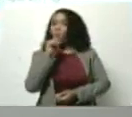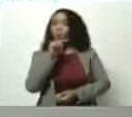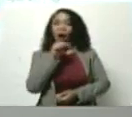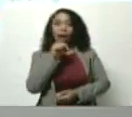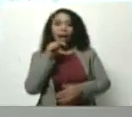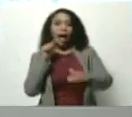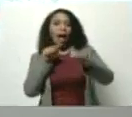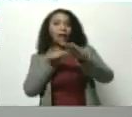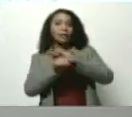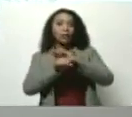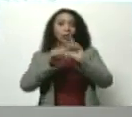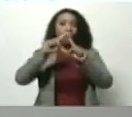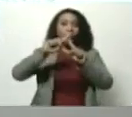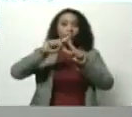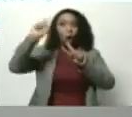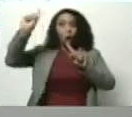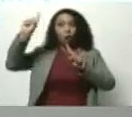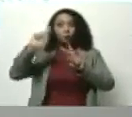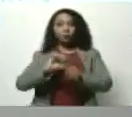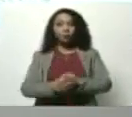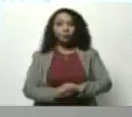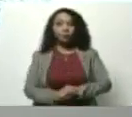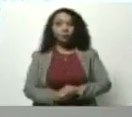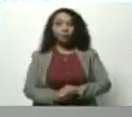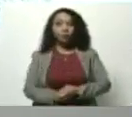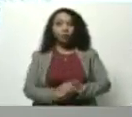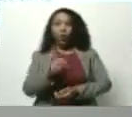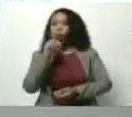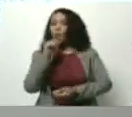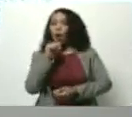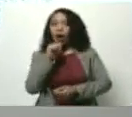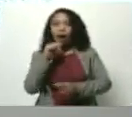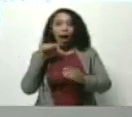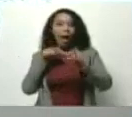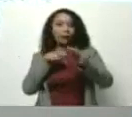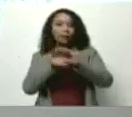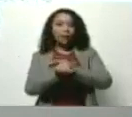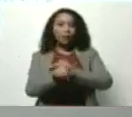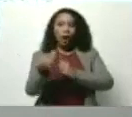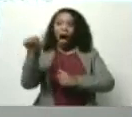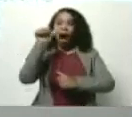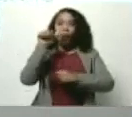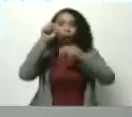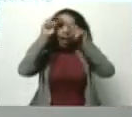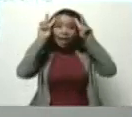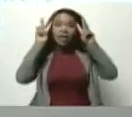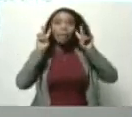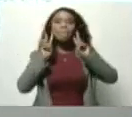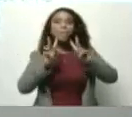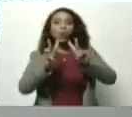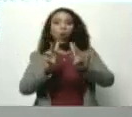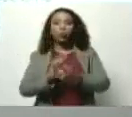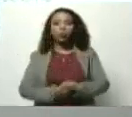electricidad no tienen acceso a agua potable